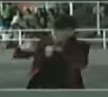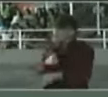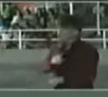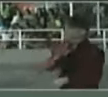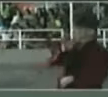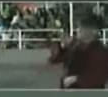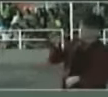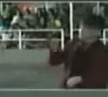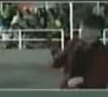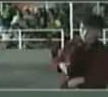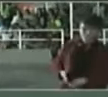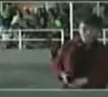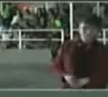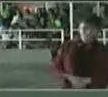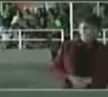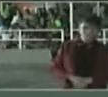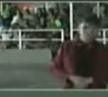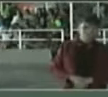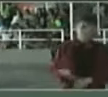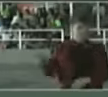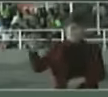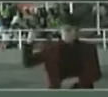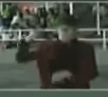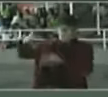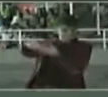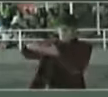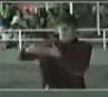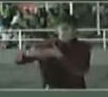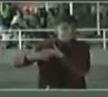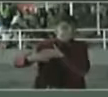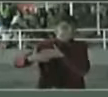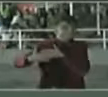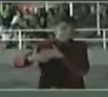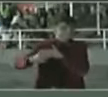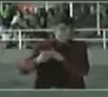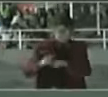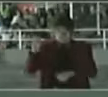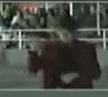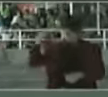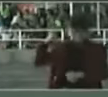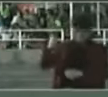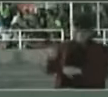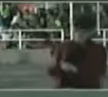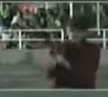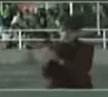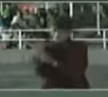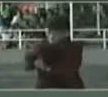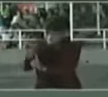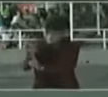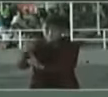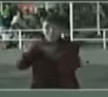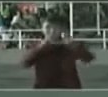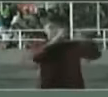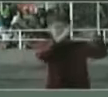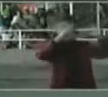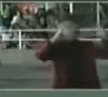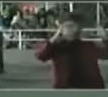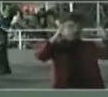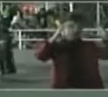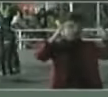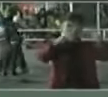¿Qué es lo que se vio de Dios desde el principio? Una zarza, una nube, una columna